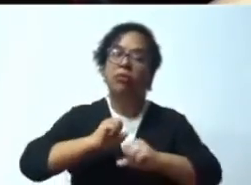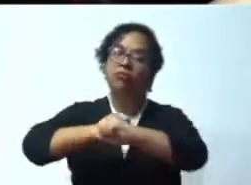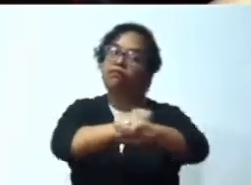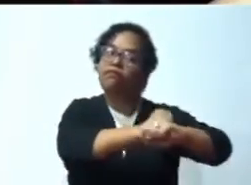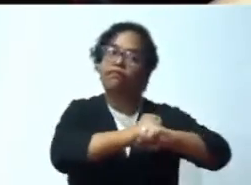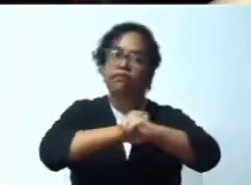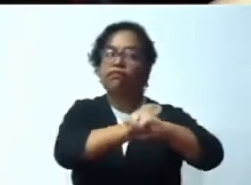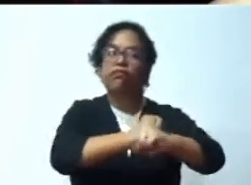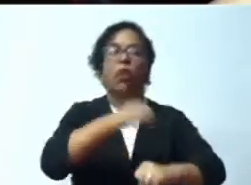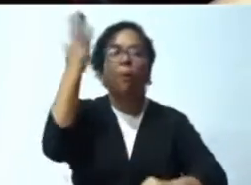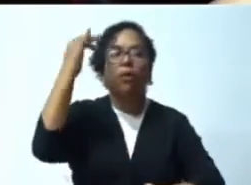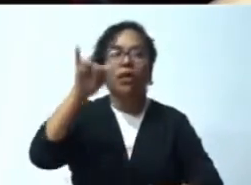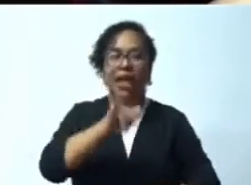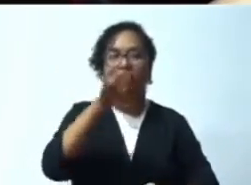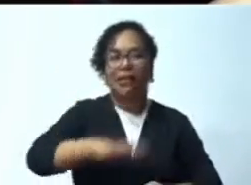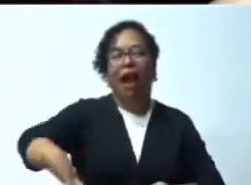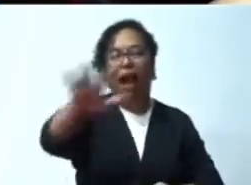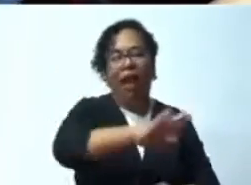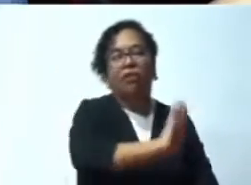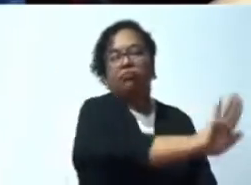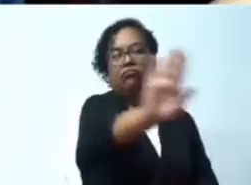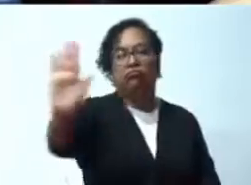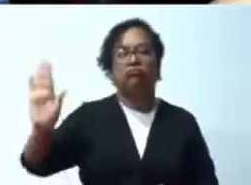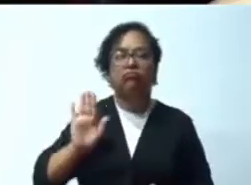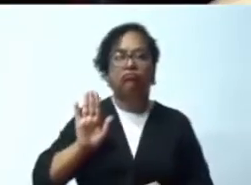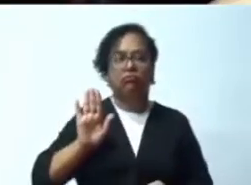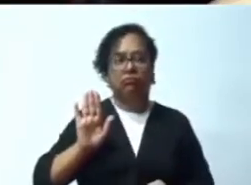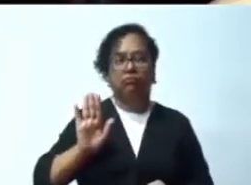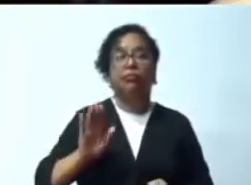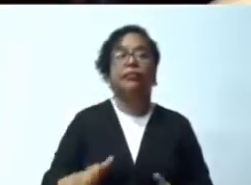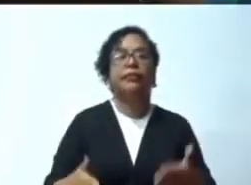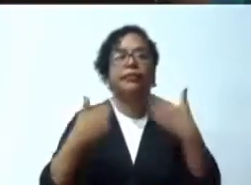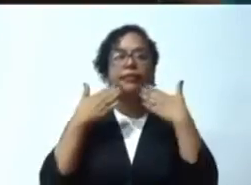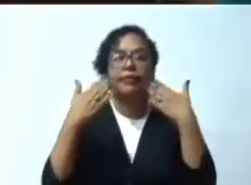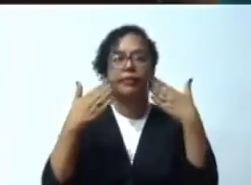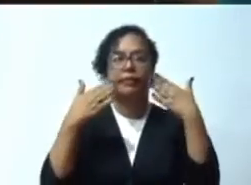comunidad. Muchas gracias, presidente. Gracias, diputado Aracena. Usted iba a decir